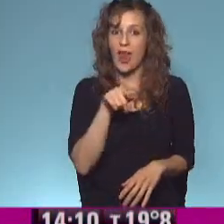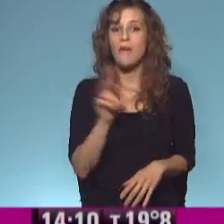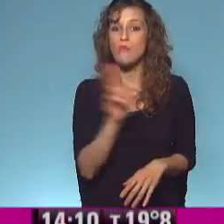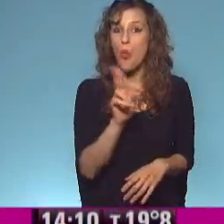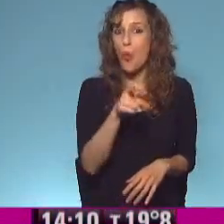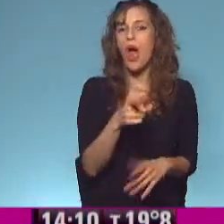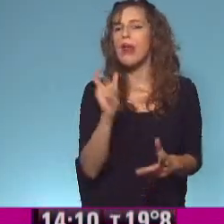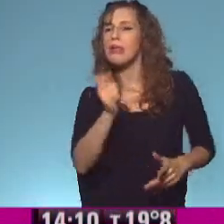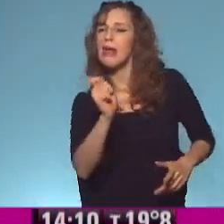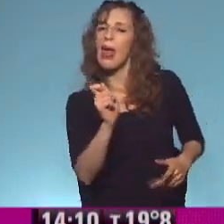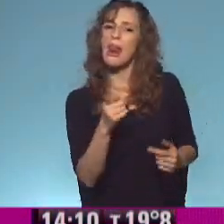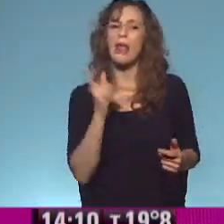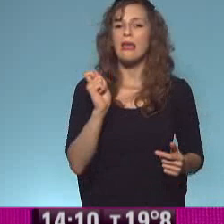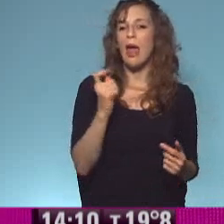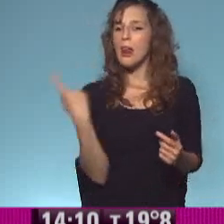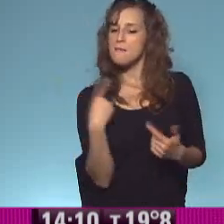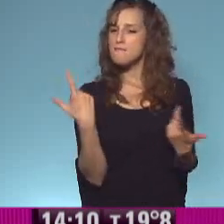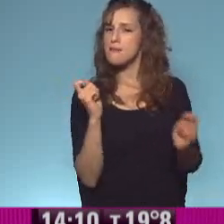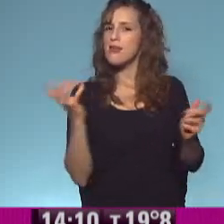dos. ¿Adivinen cuál será? ¿A quién? A ver.